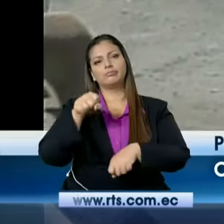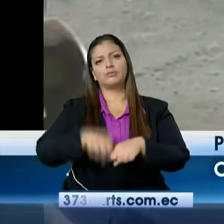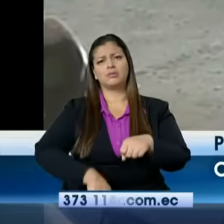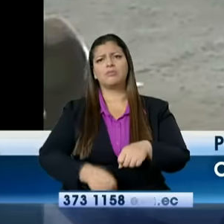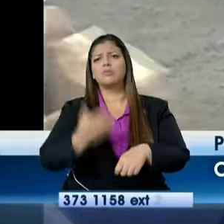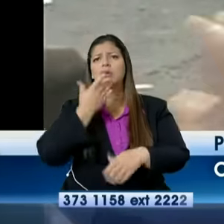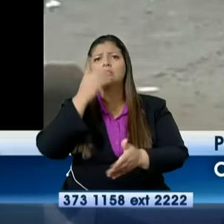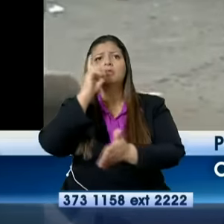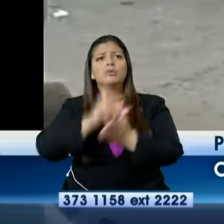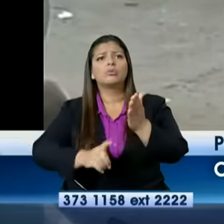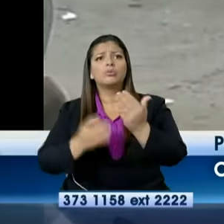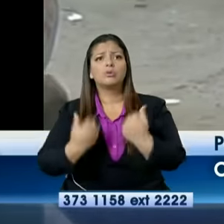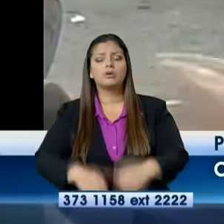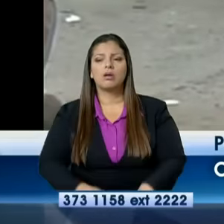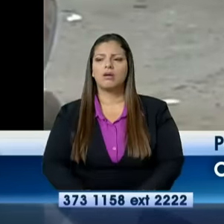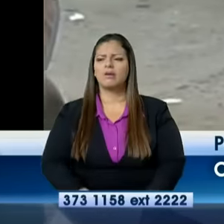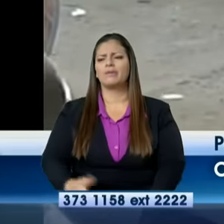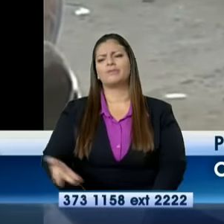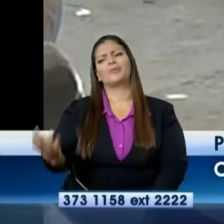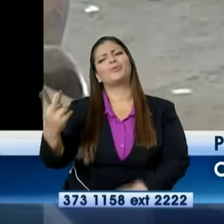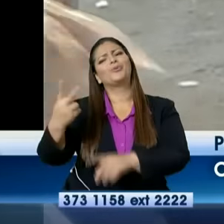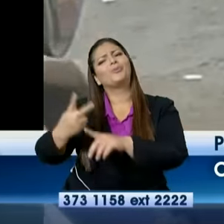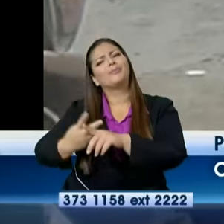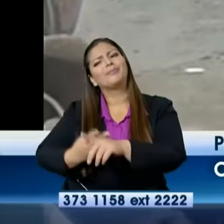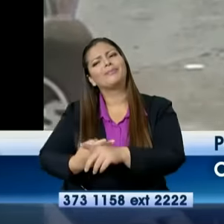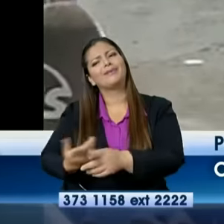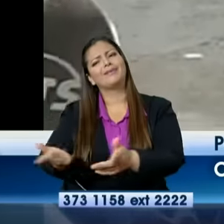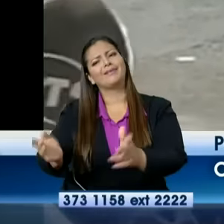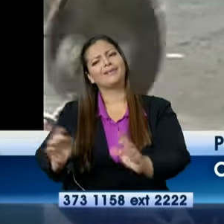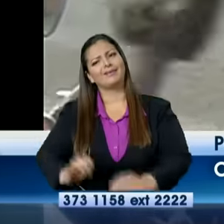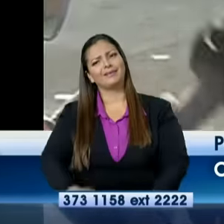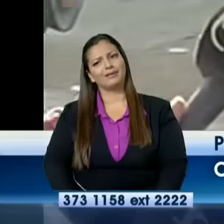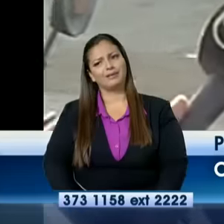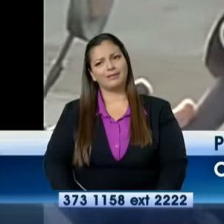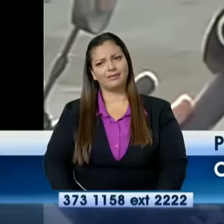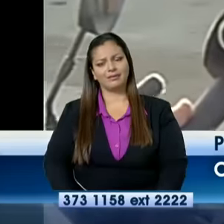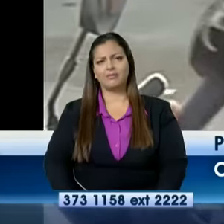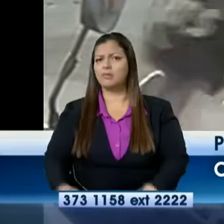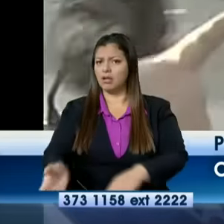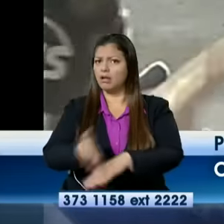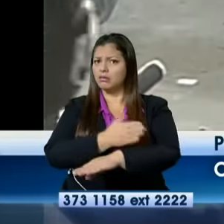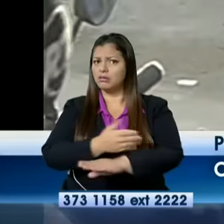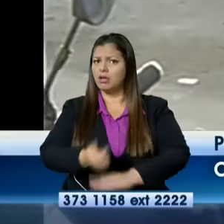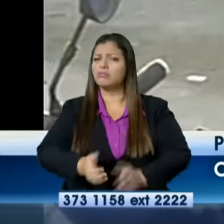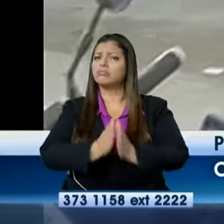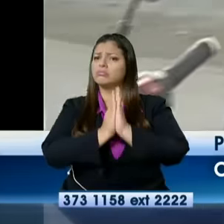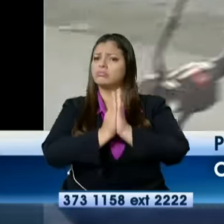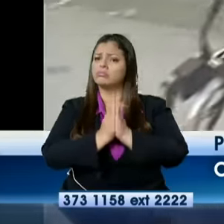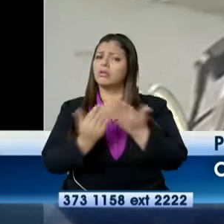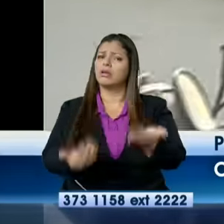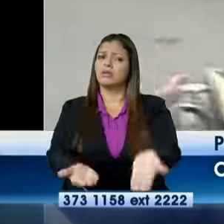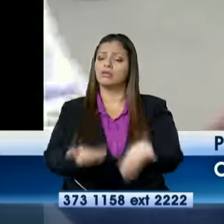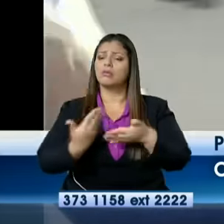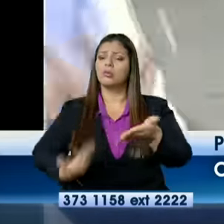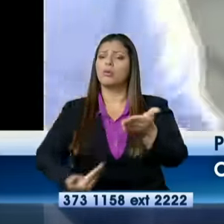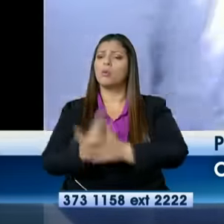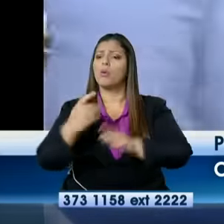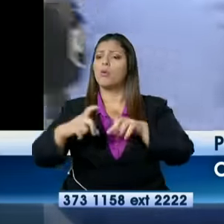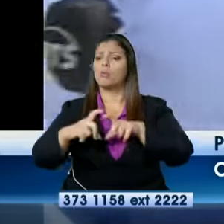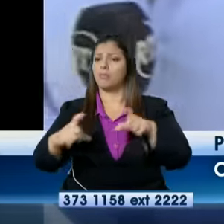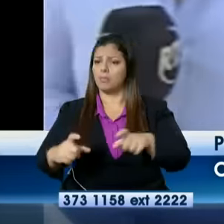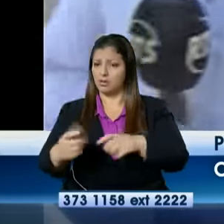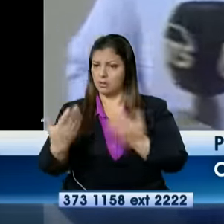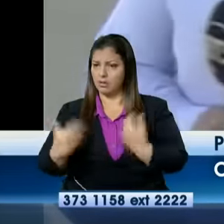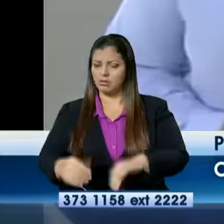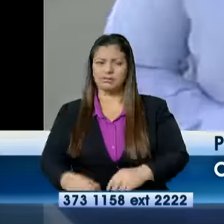usted sí se ha acercado a preguntar si ya está su placa y a ejercer presión para que le den su placa? No, ¿para qué? Tiene que hacerlo. Porque no